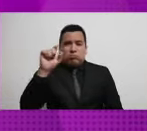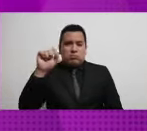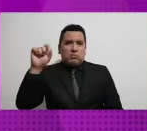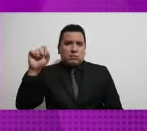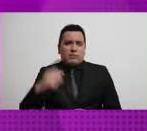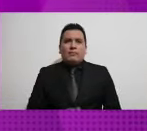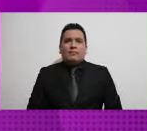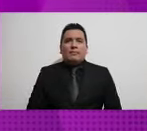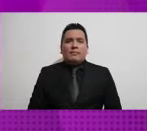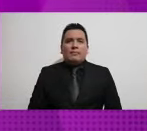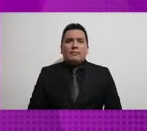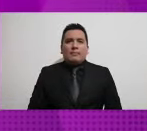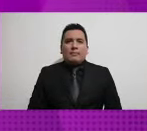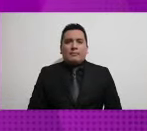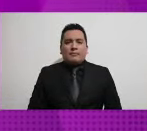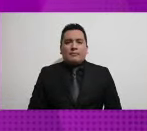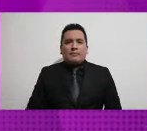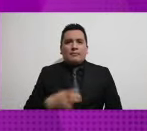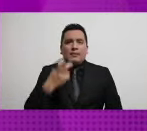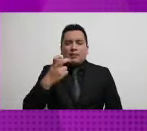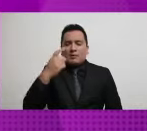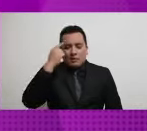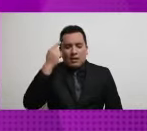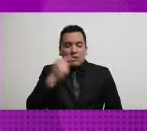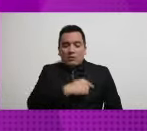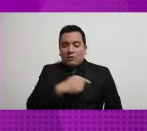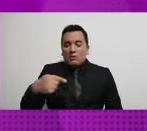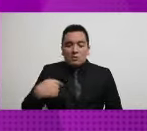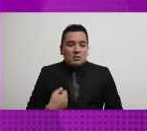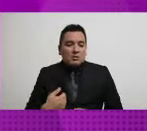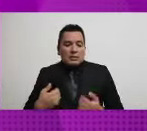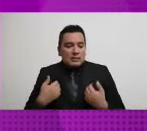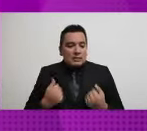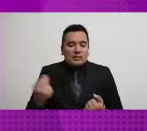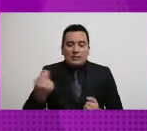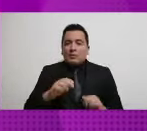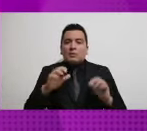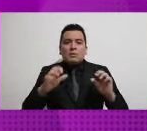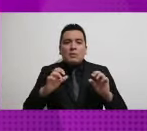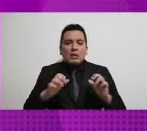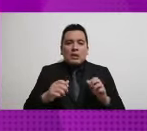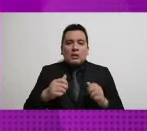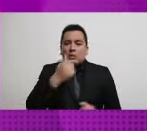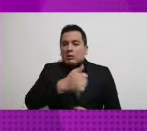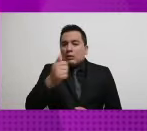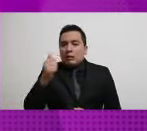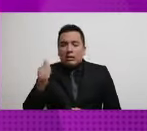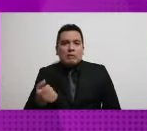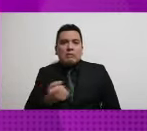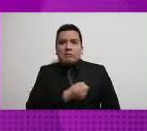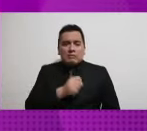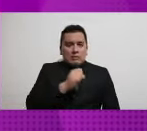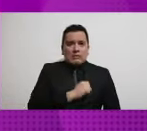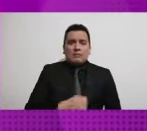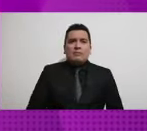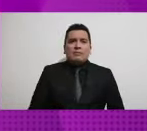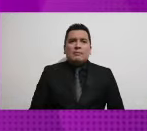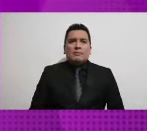61/2020. Todo ello, esto es para salvaguardar precisamente la salud de todos y cada uno de los actores políticos